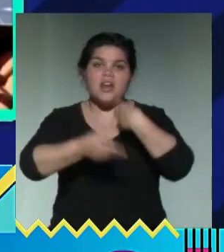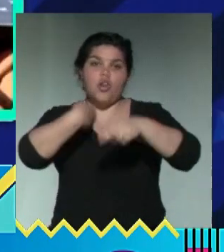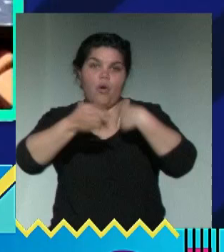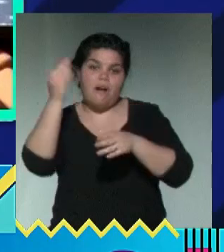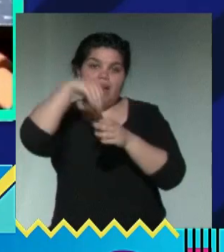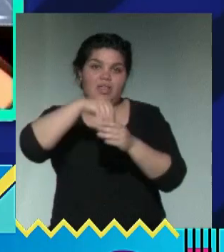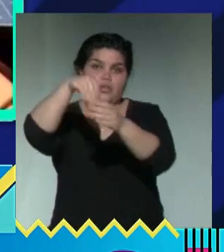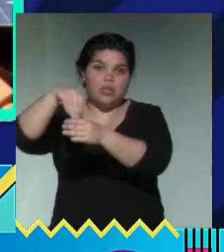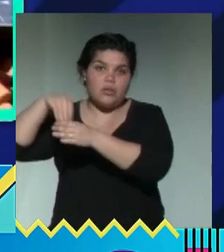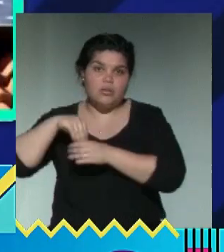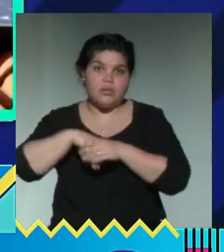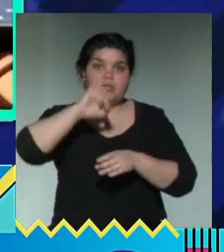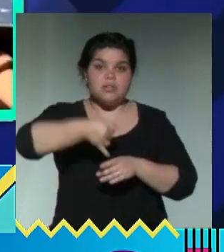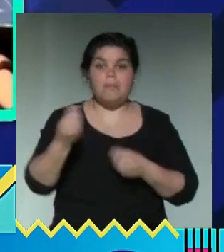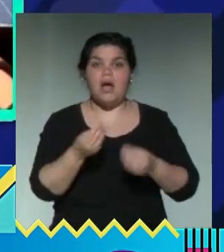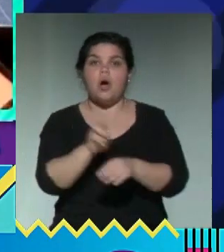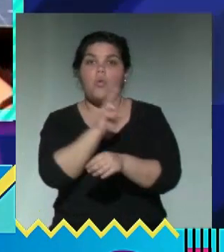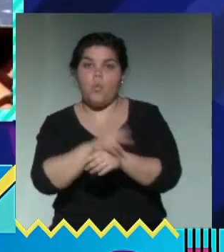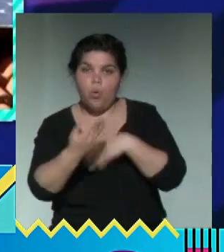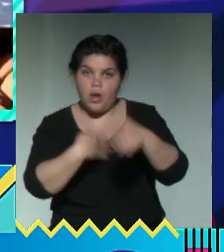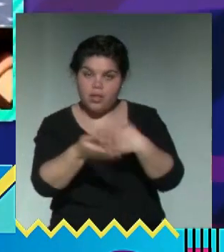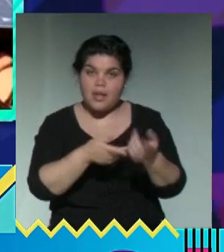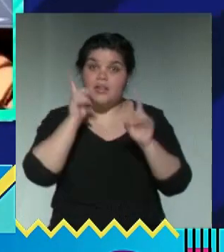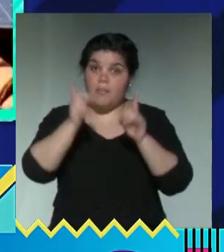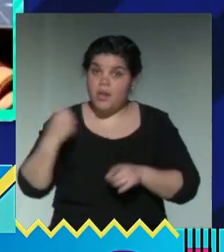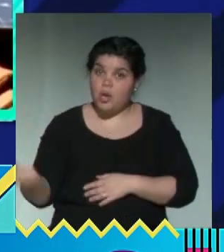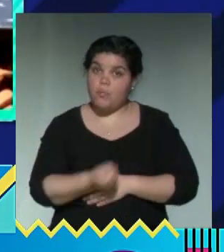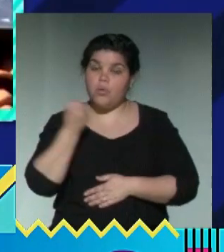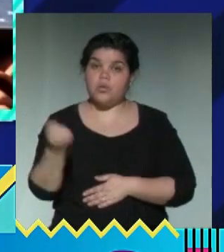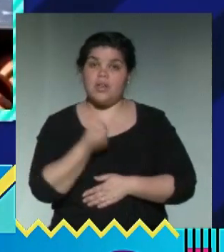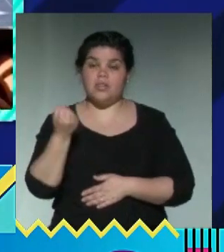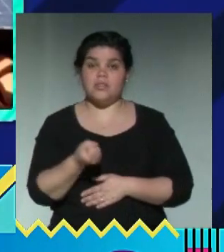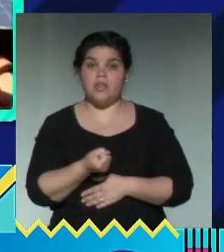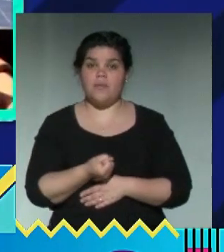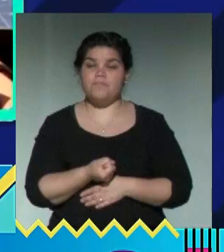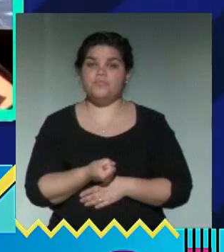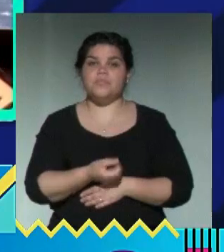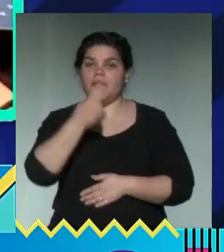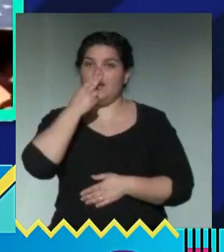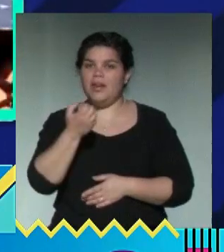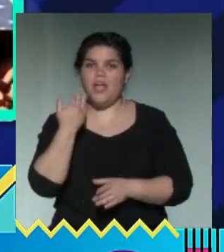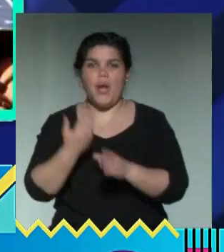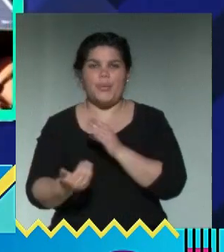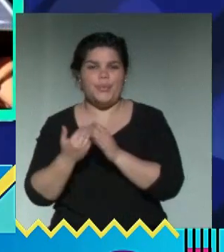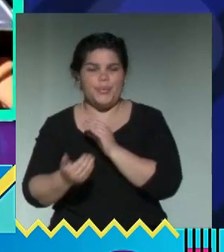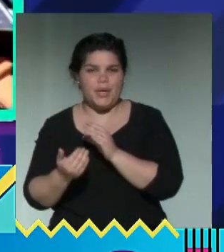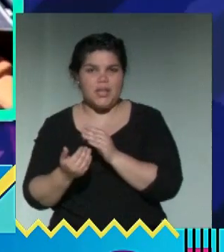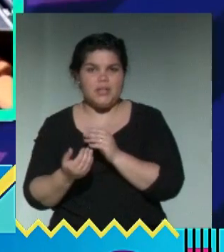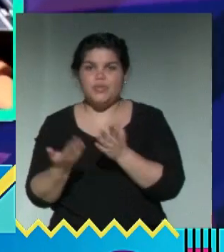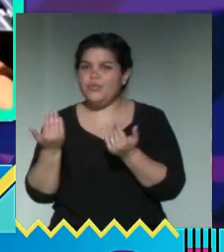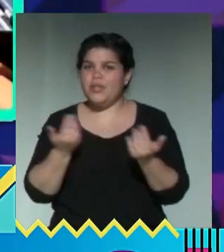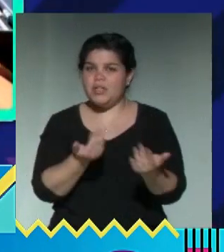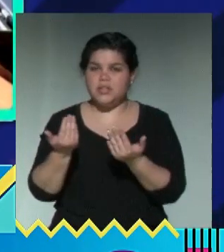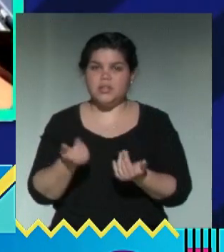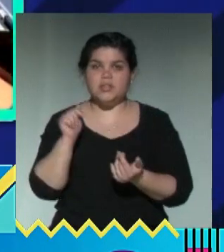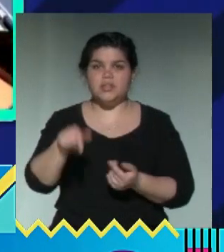renovable, sin olvidarse de un tema que es extremadamente importante, que es la eficiencia energética. Bien. La energía más barata y la que menos contamina es la que no